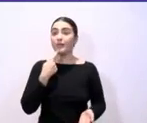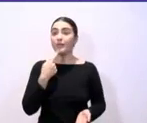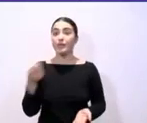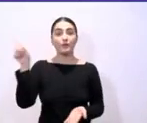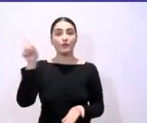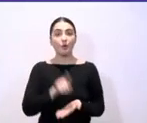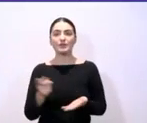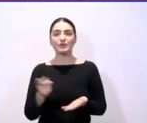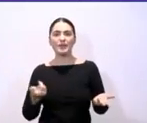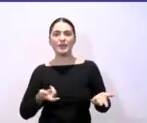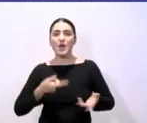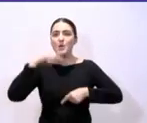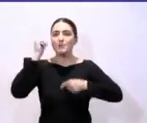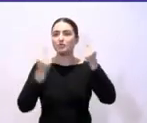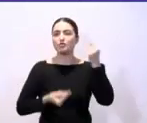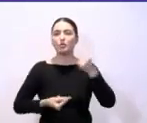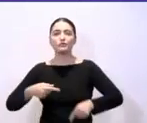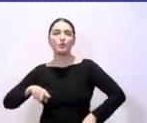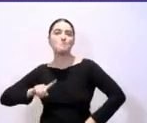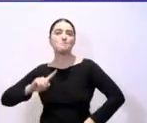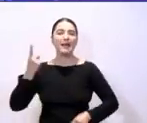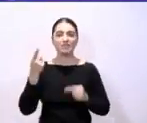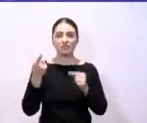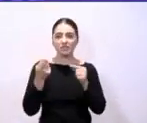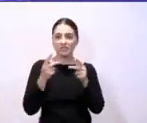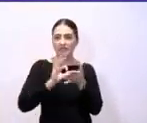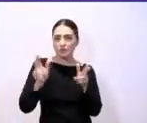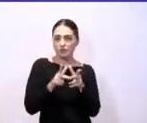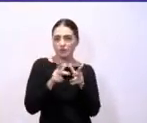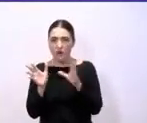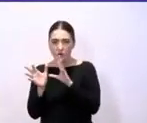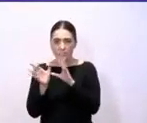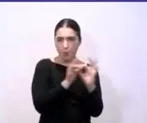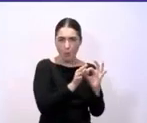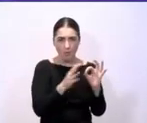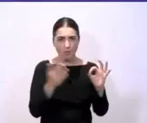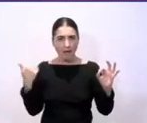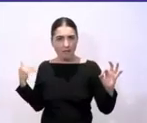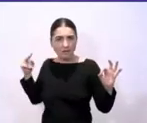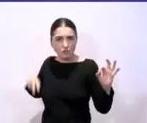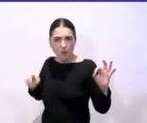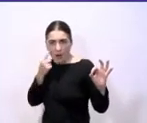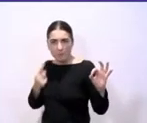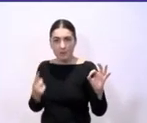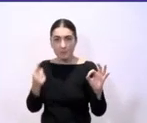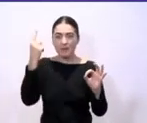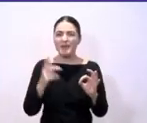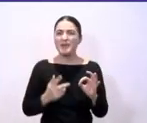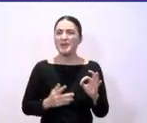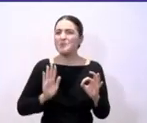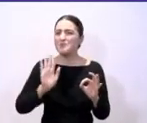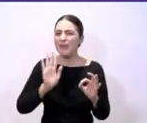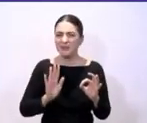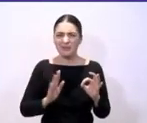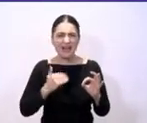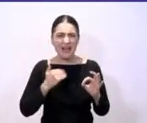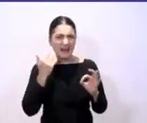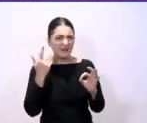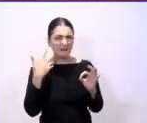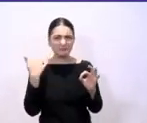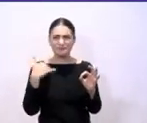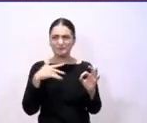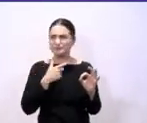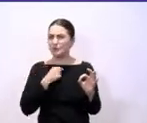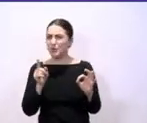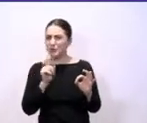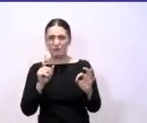son los presupuestos más sociales de la historia. Pero a mí hay algún dato que sobre la mesa me chirría. Claro, igual tiene que ver con esa comparativa que el